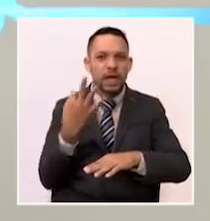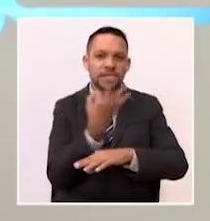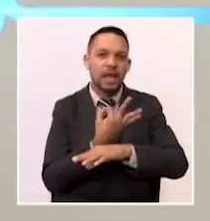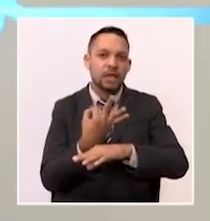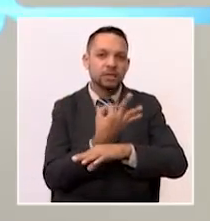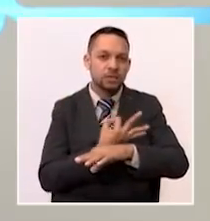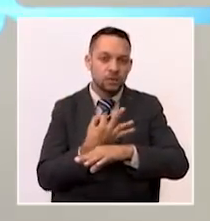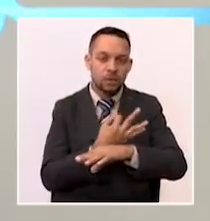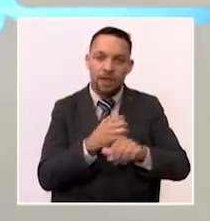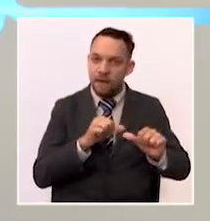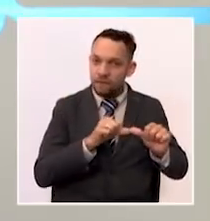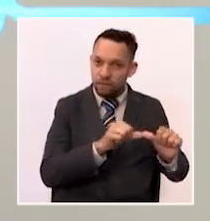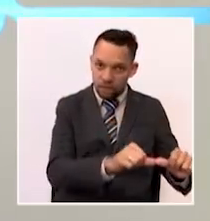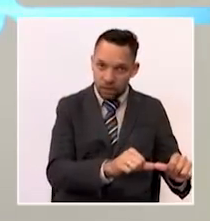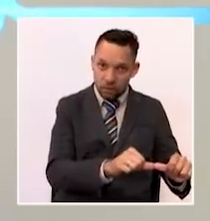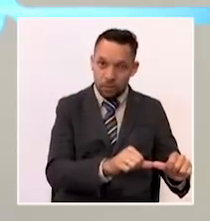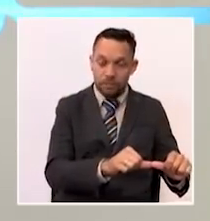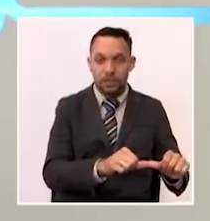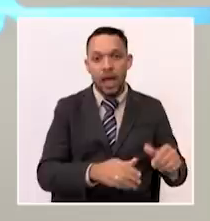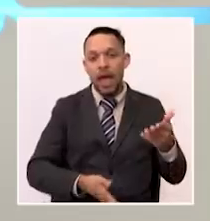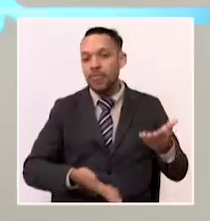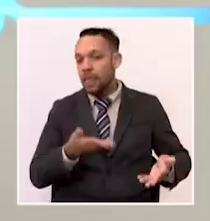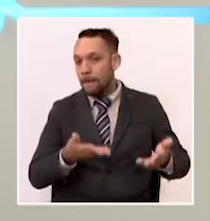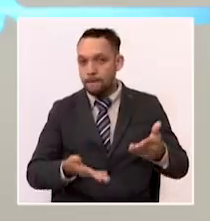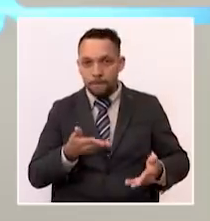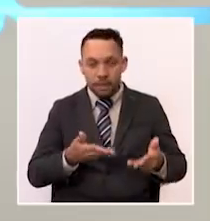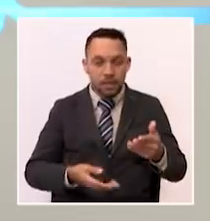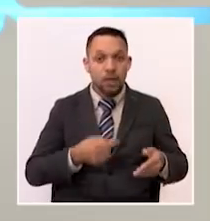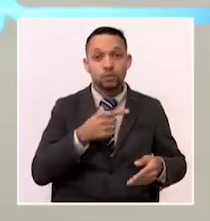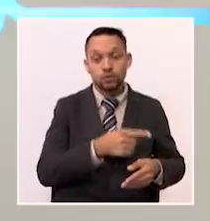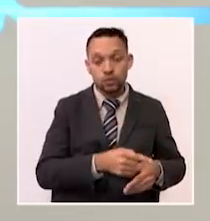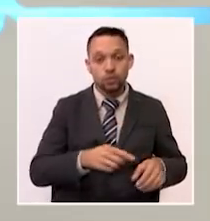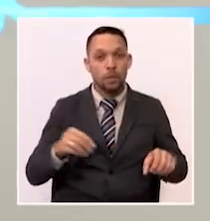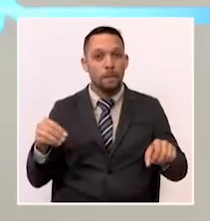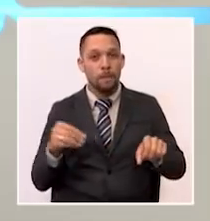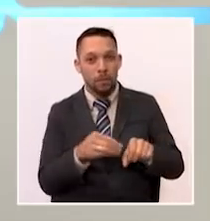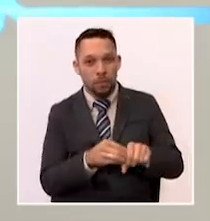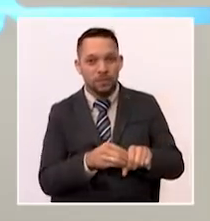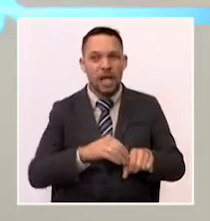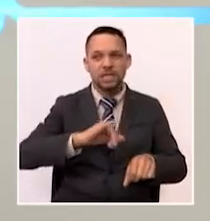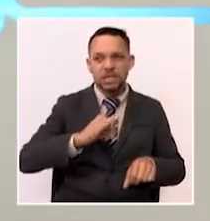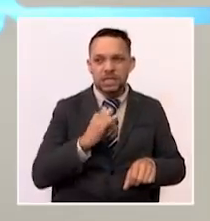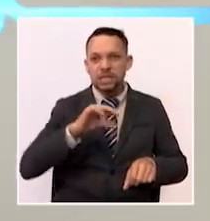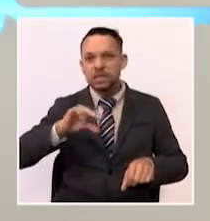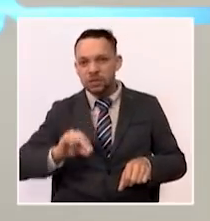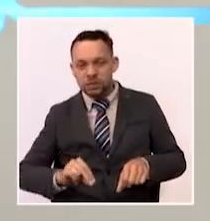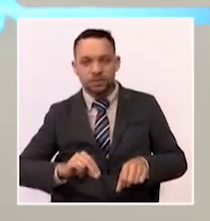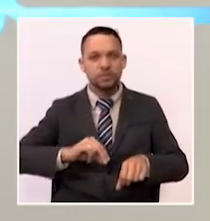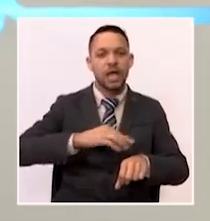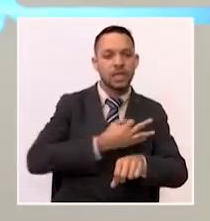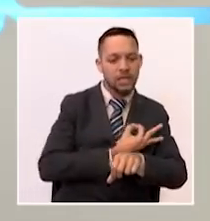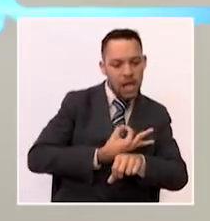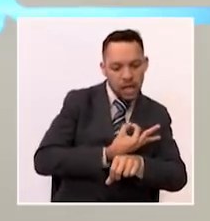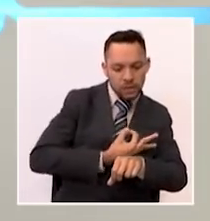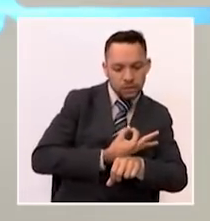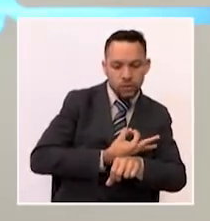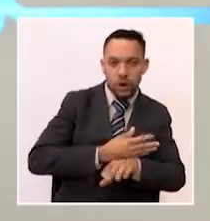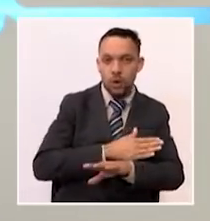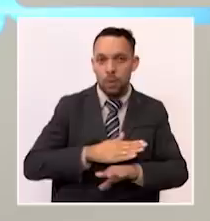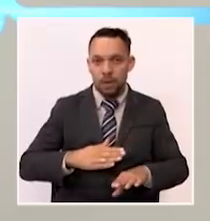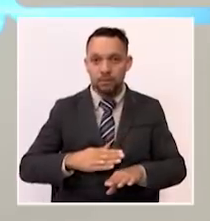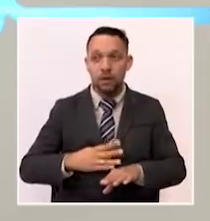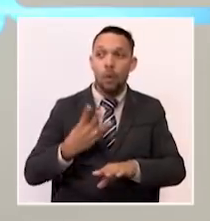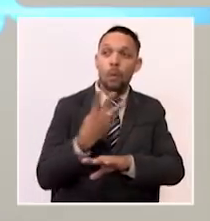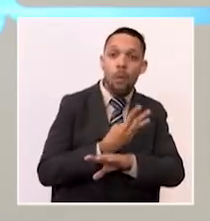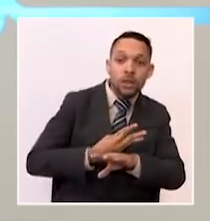horas, independiente de que esté lleno o no esté lleno. Porque favorece también, cuando está mucho tiempo ahí muy húmedo, que estén esas